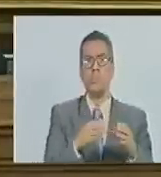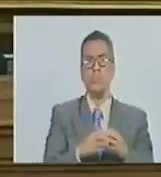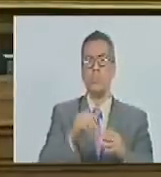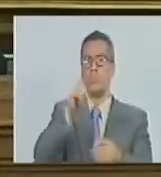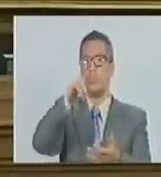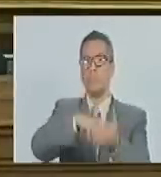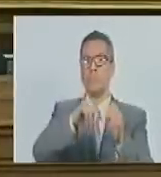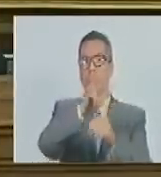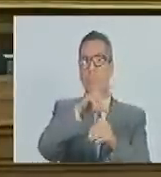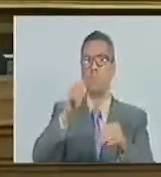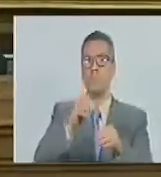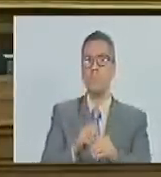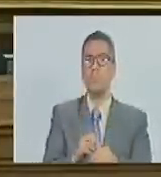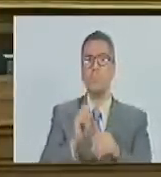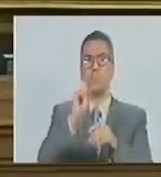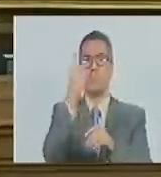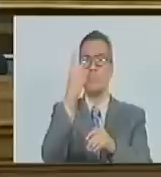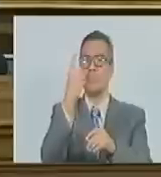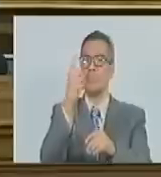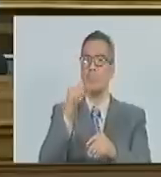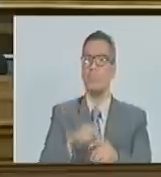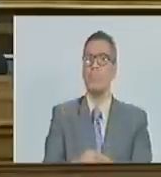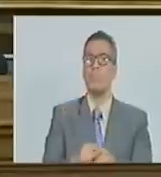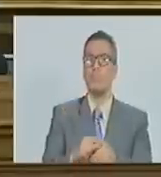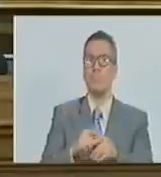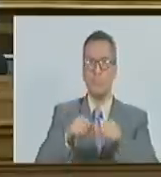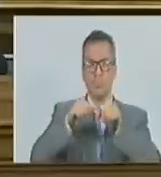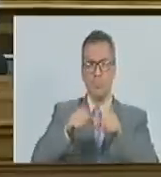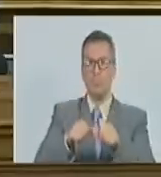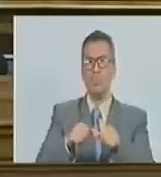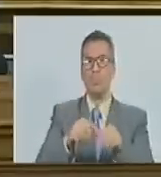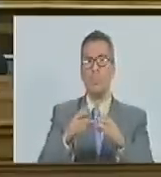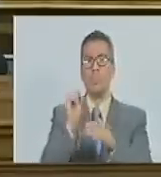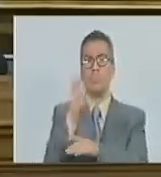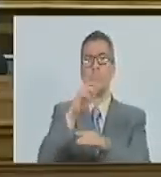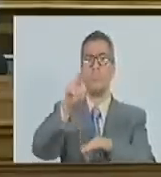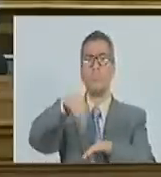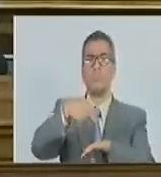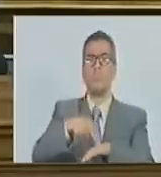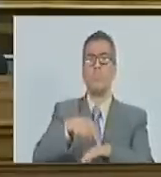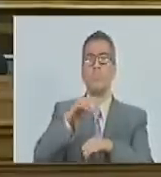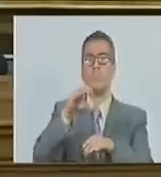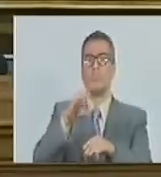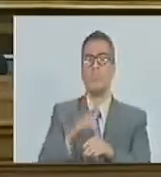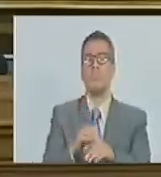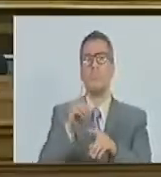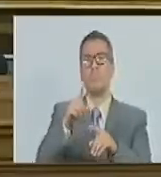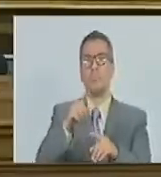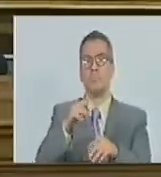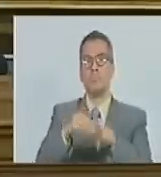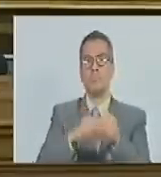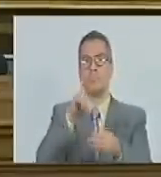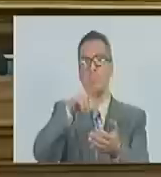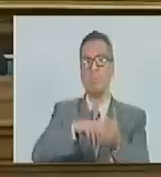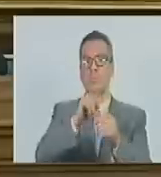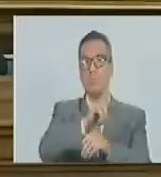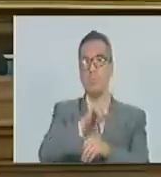año 2020, pero principalísimamente la instalación de la Asamblea Nacional para el periodo